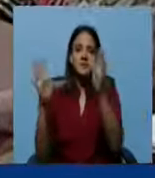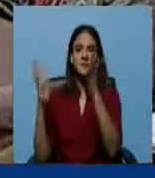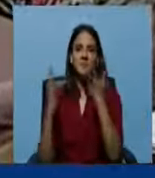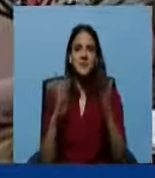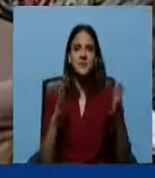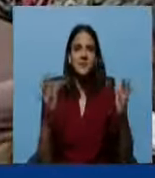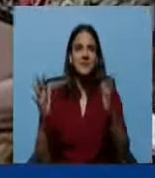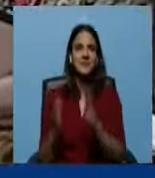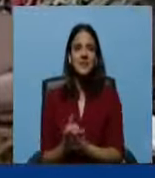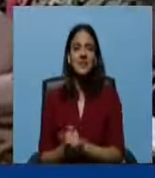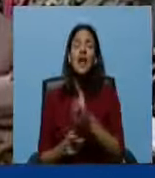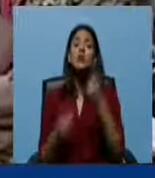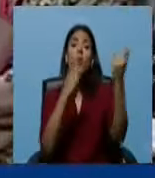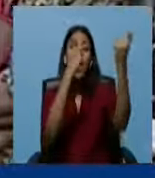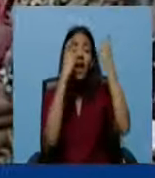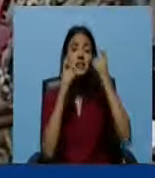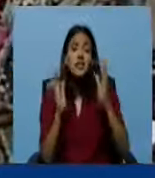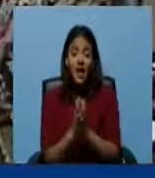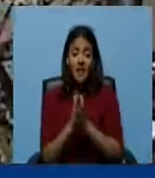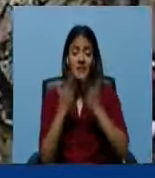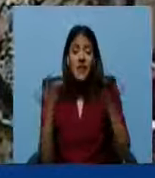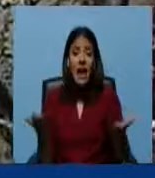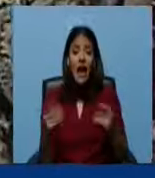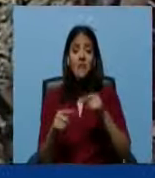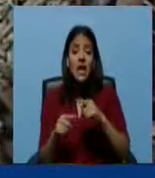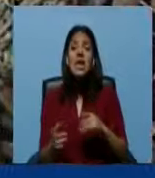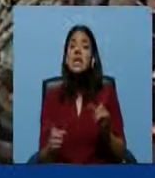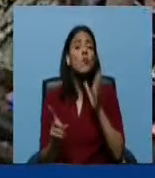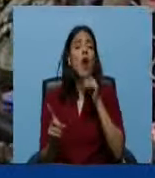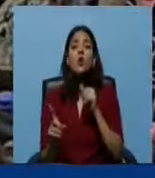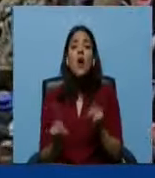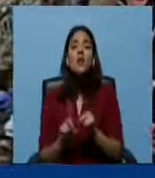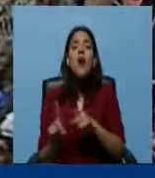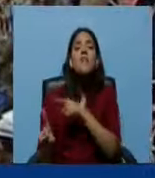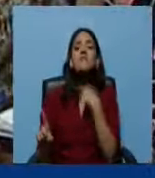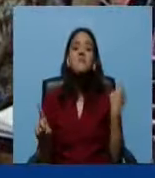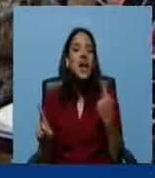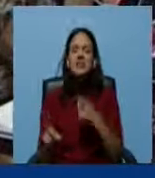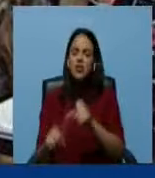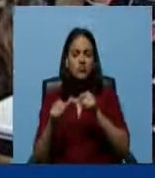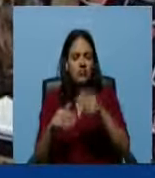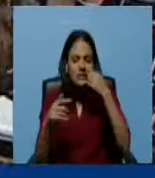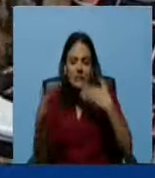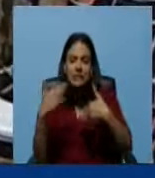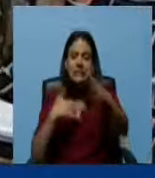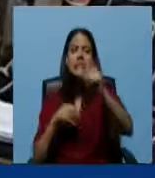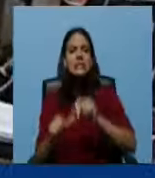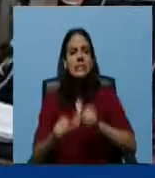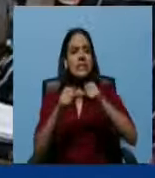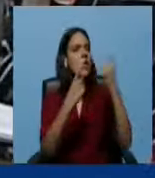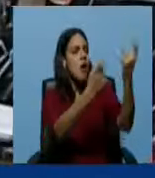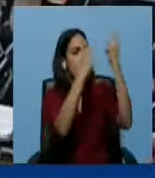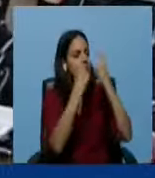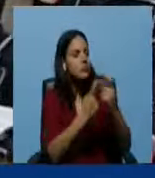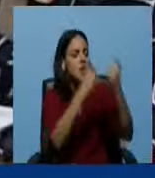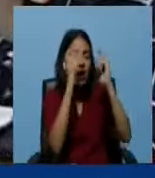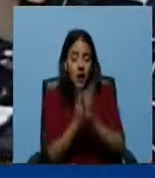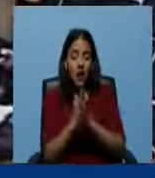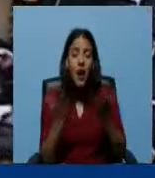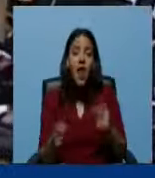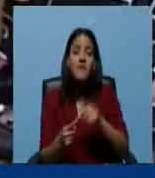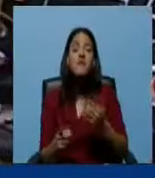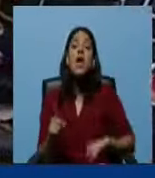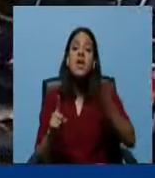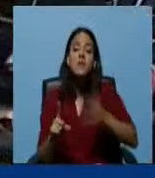Es que son enseñanzas bíblicas que tienen una vigencia tremenda. Ah, Noelí, así como las enseñanzas de los